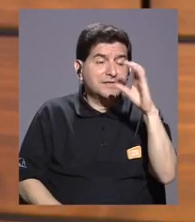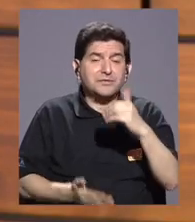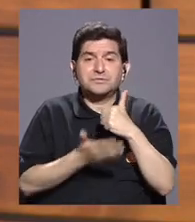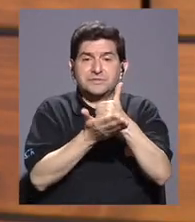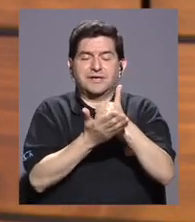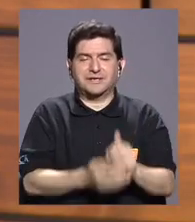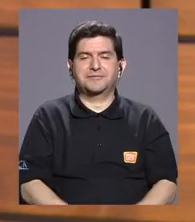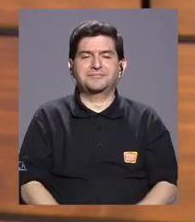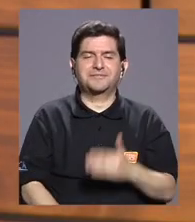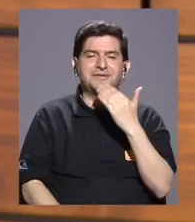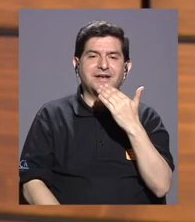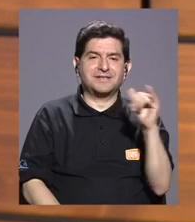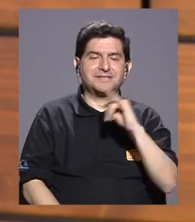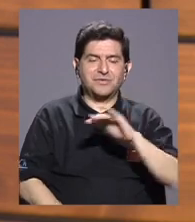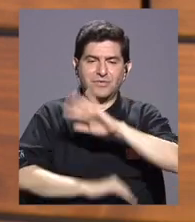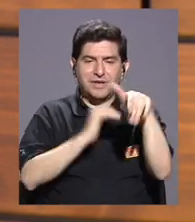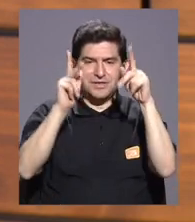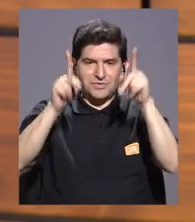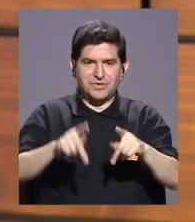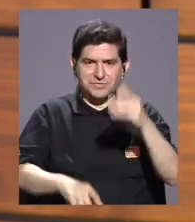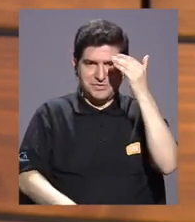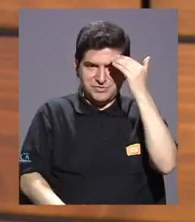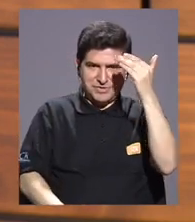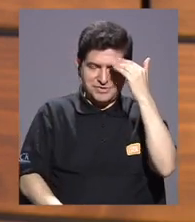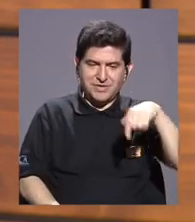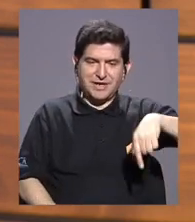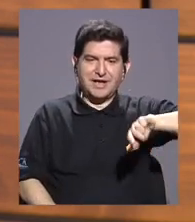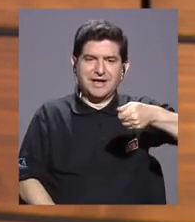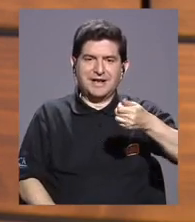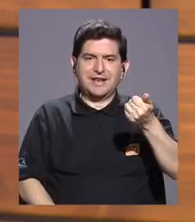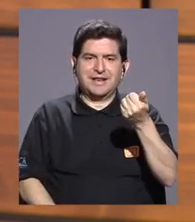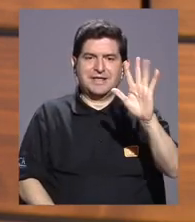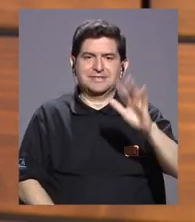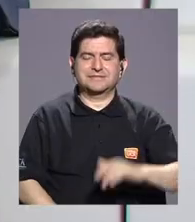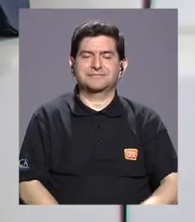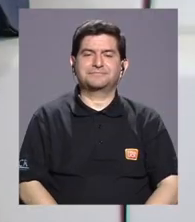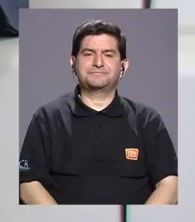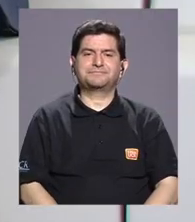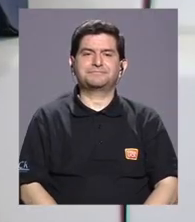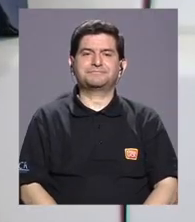Marlon, muchas gracias y un saludo igual a todos los amigos y amigas de Canal 15. Buena nota.